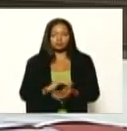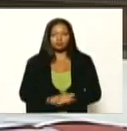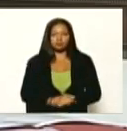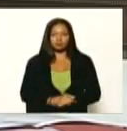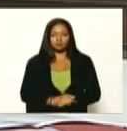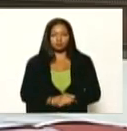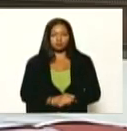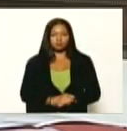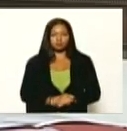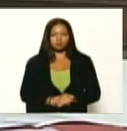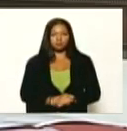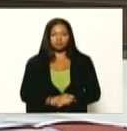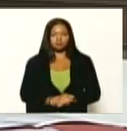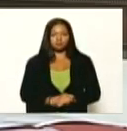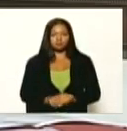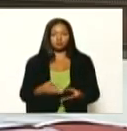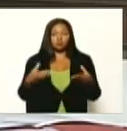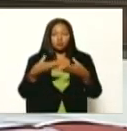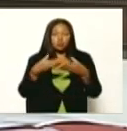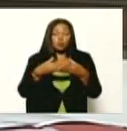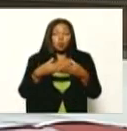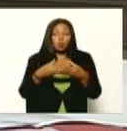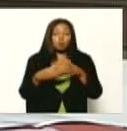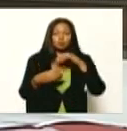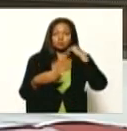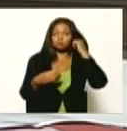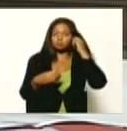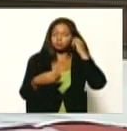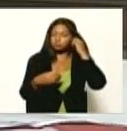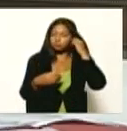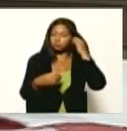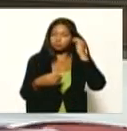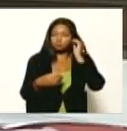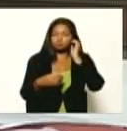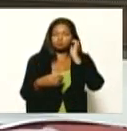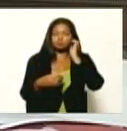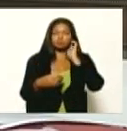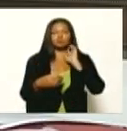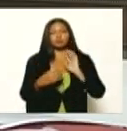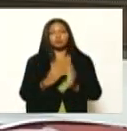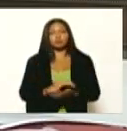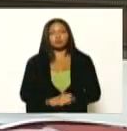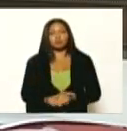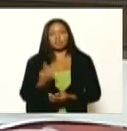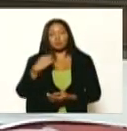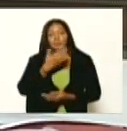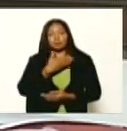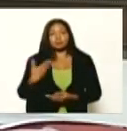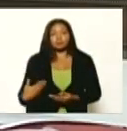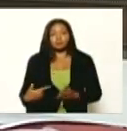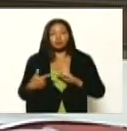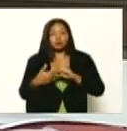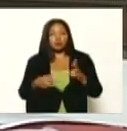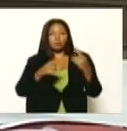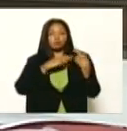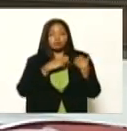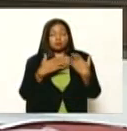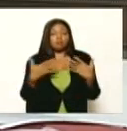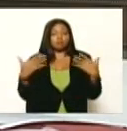como parte de municipio capital, pues. Y tenemos, presidente, usted lo ha dicho, pues una responsabilidad